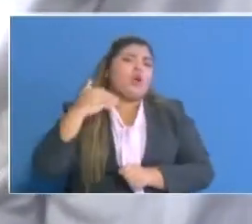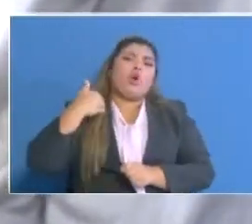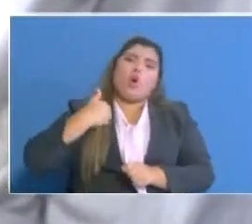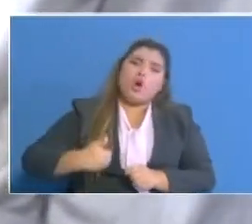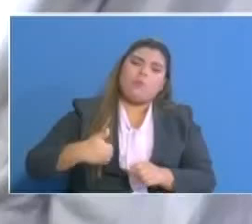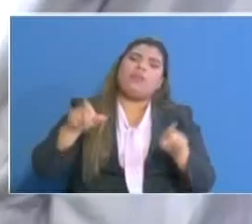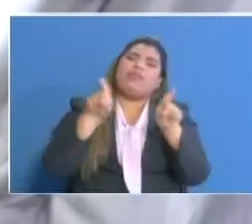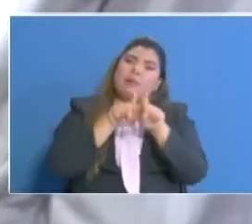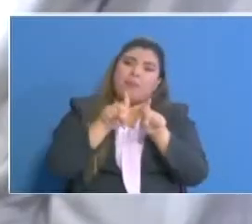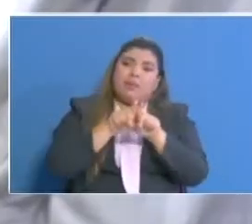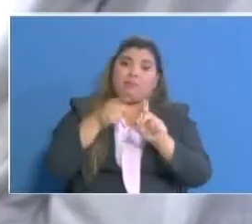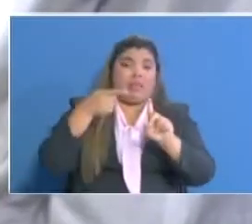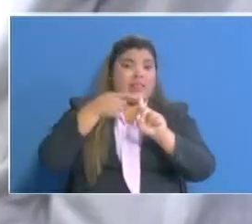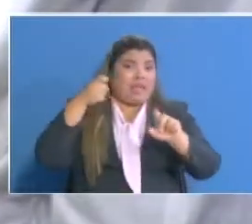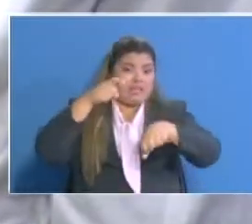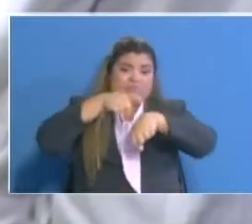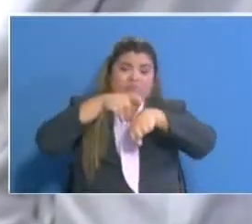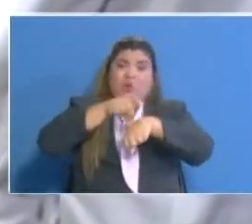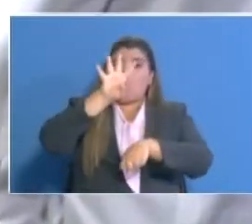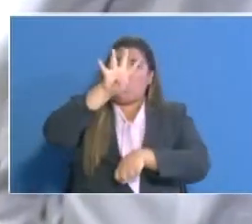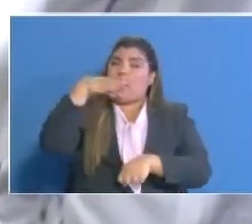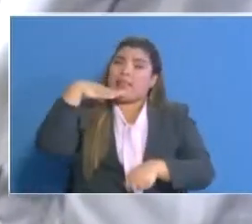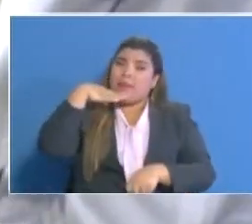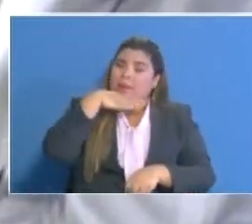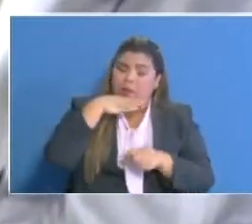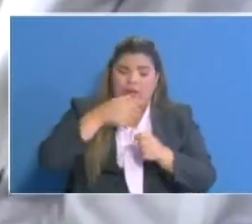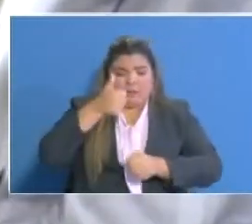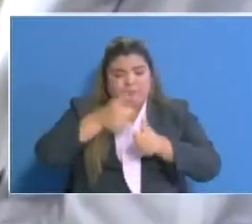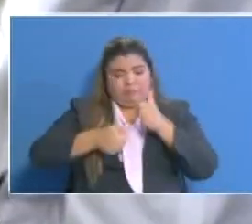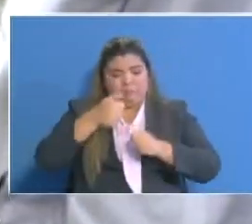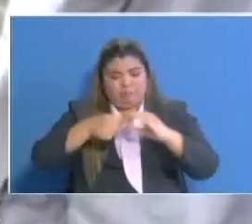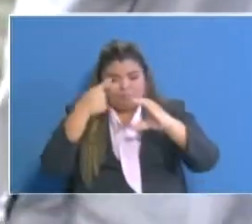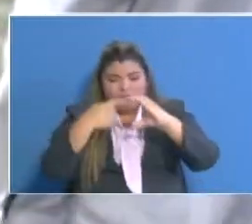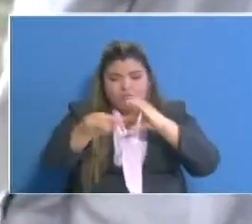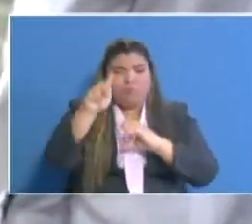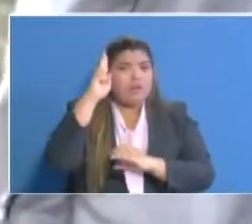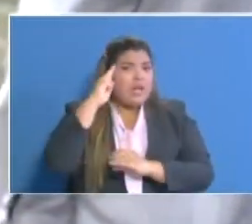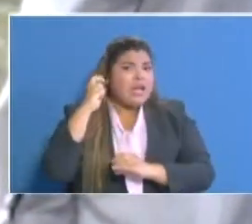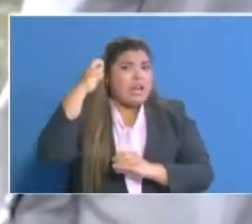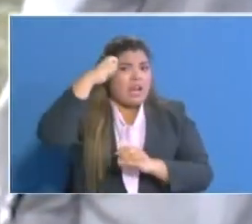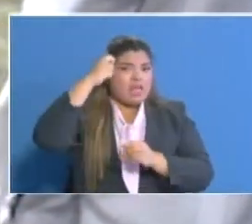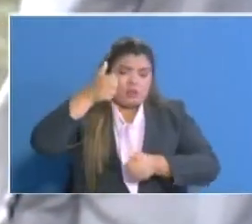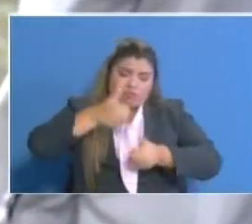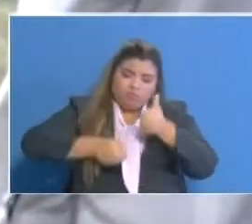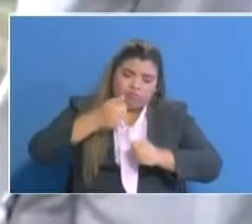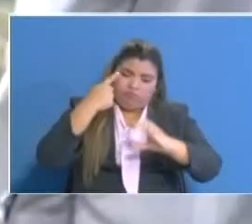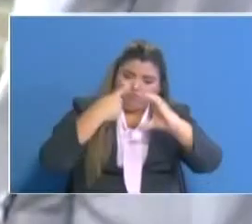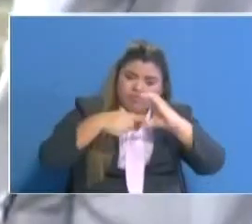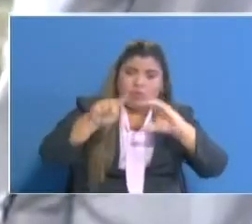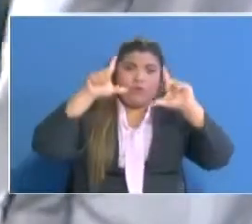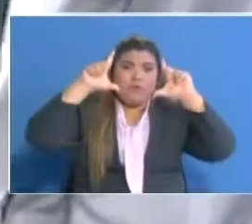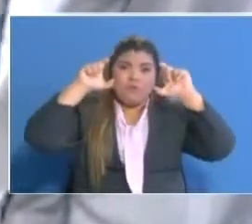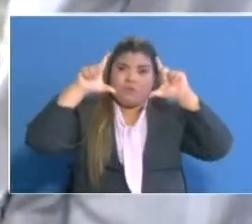que de las 4 de la mañana le están escribiendo a Anito y mandándole fotos.